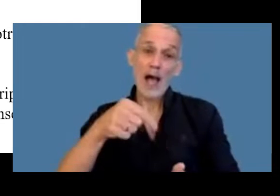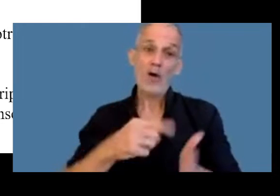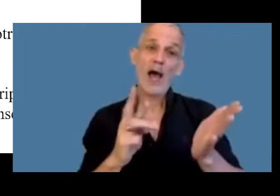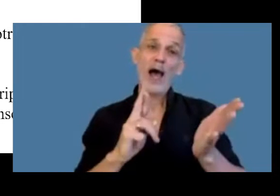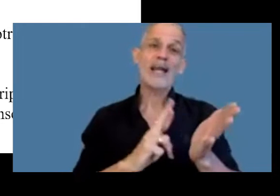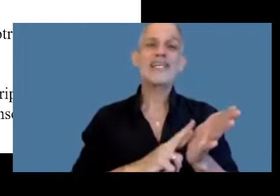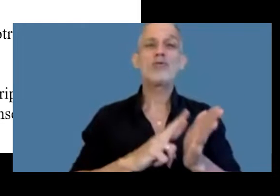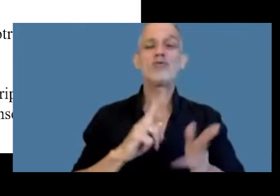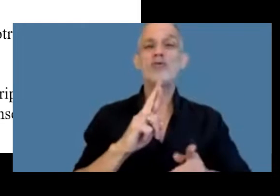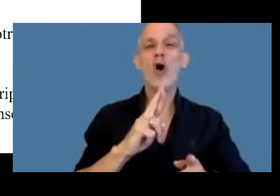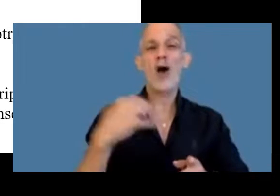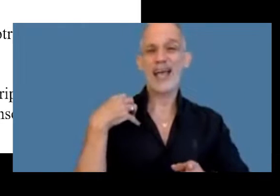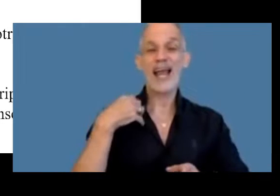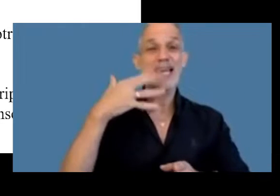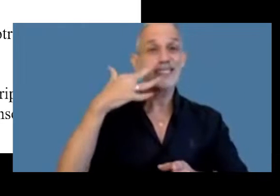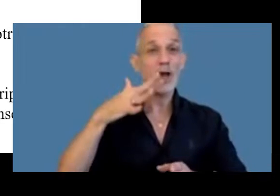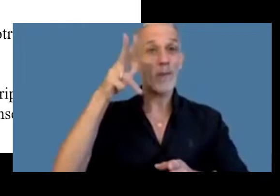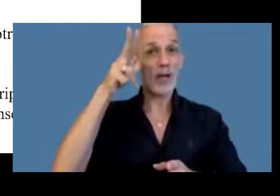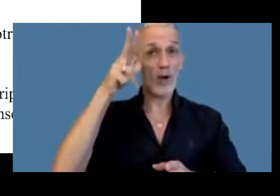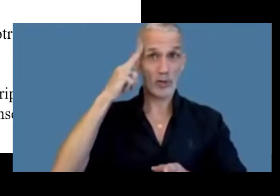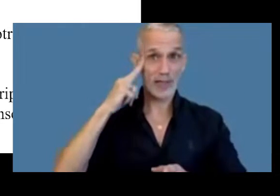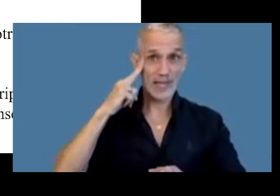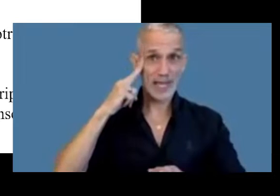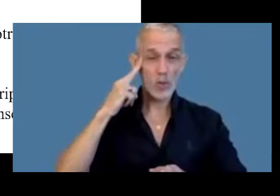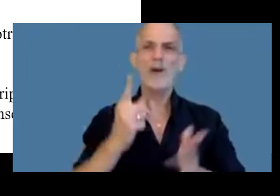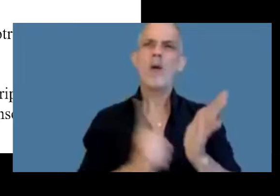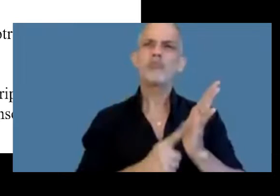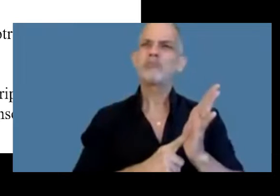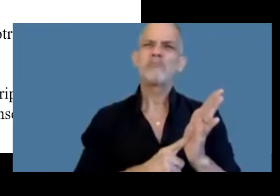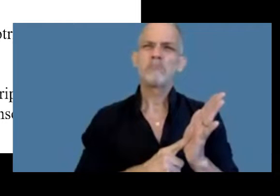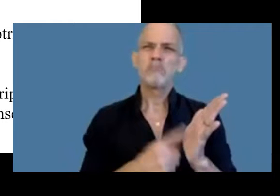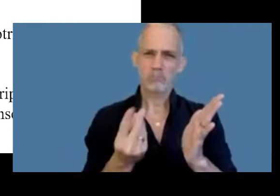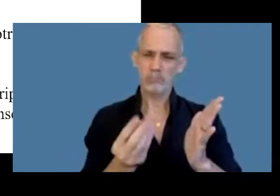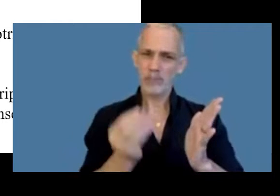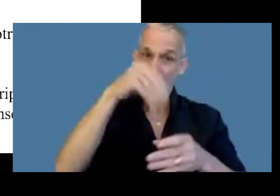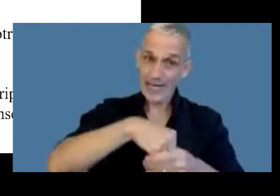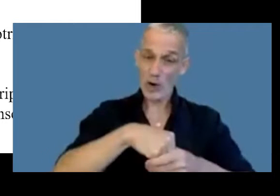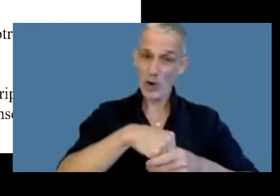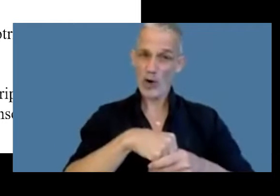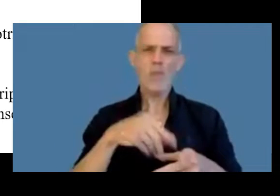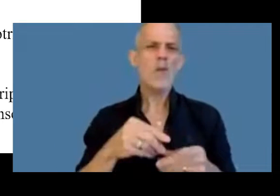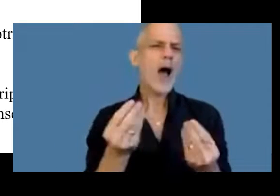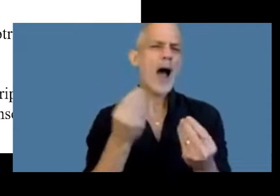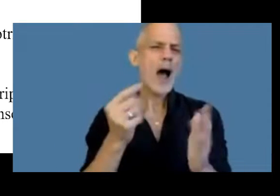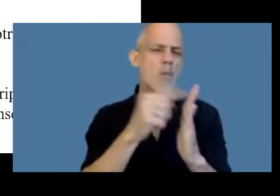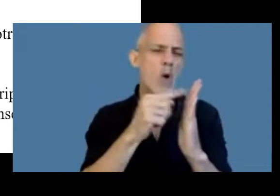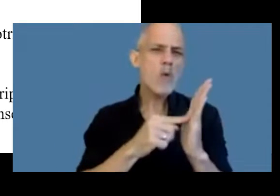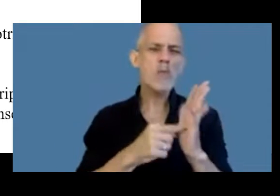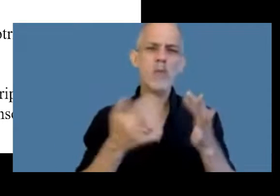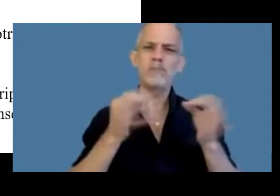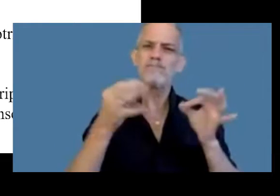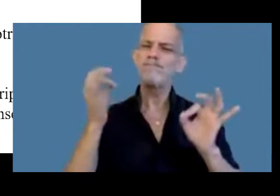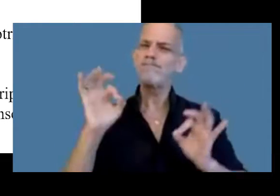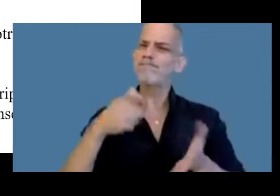General 5089 dispuso incorporar ciertas exenciones, es